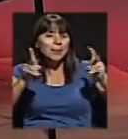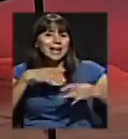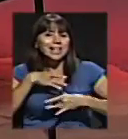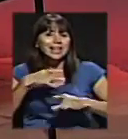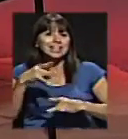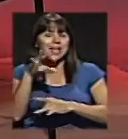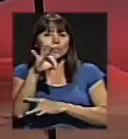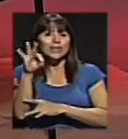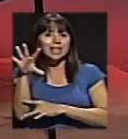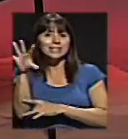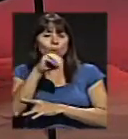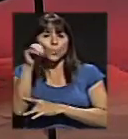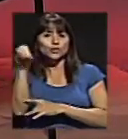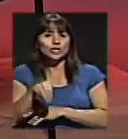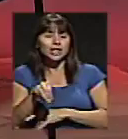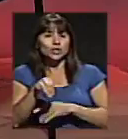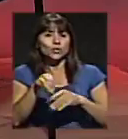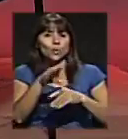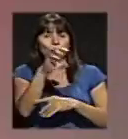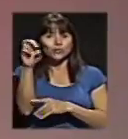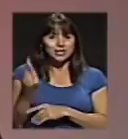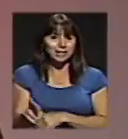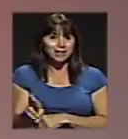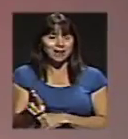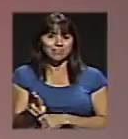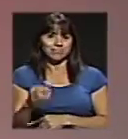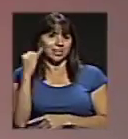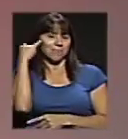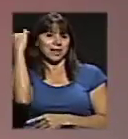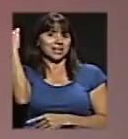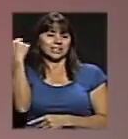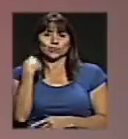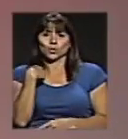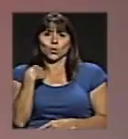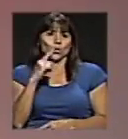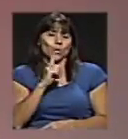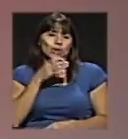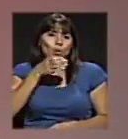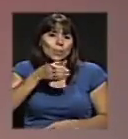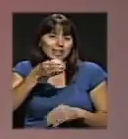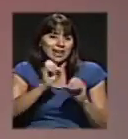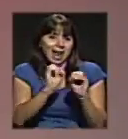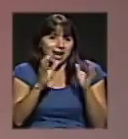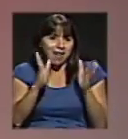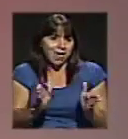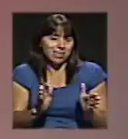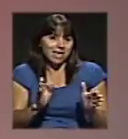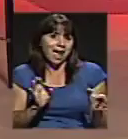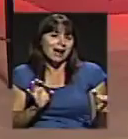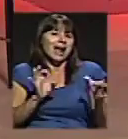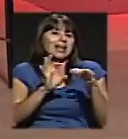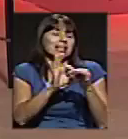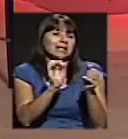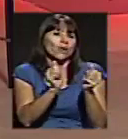Costa Rica, imagínense otros temas. Yo no le recomendaría a nadie que haga alianza con los libertarios porque no cumplen la